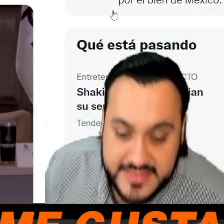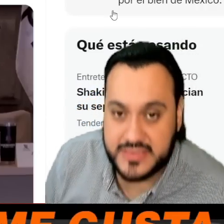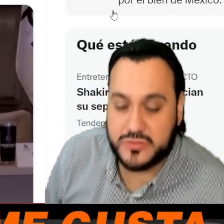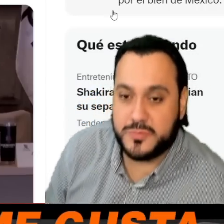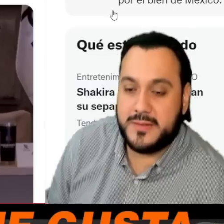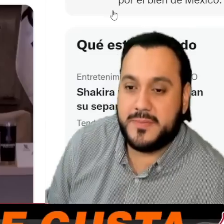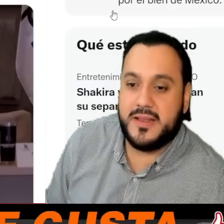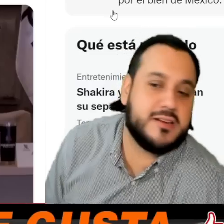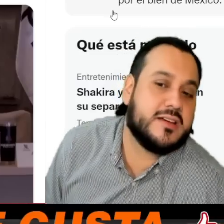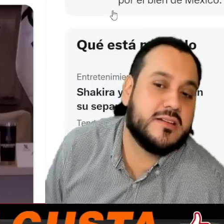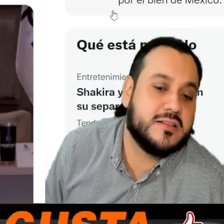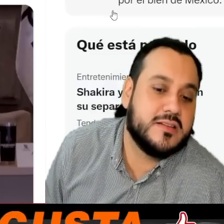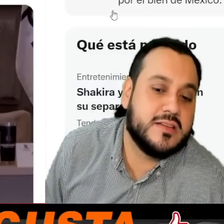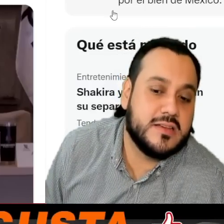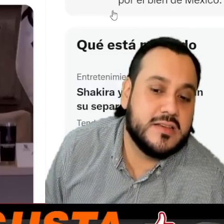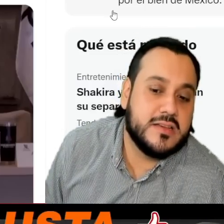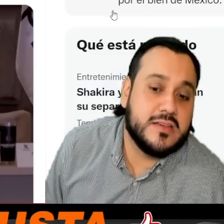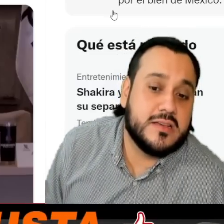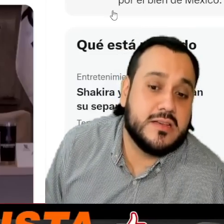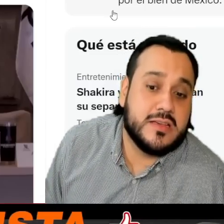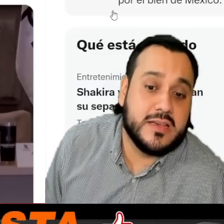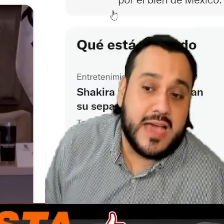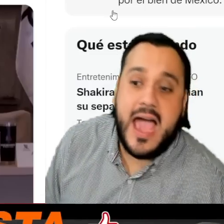madres y disculpen la palabra